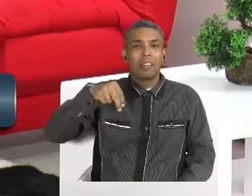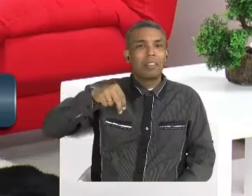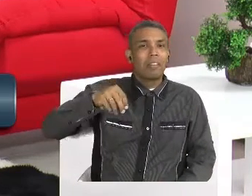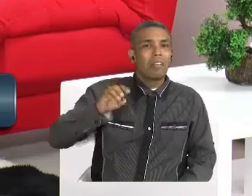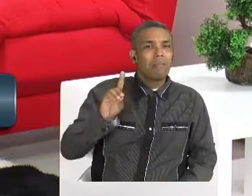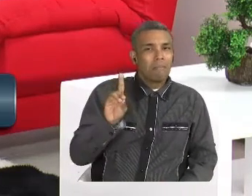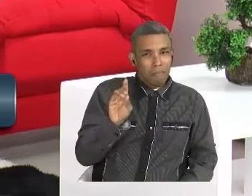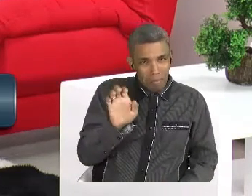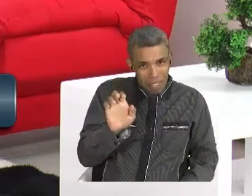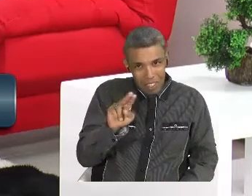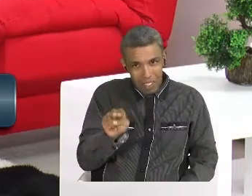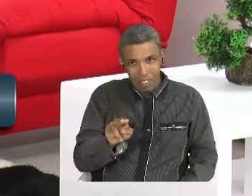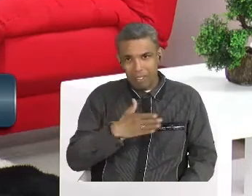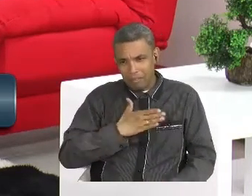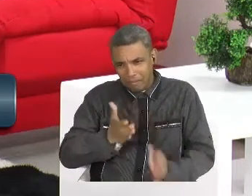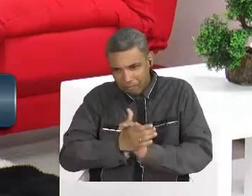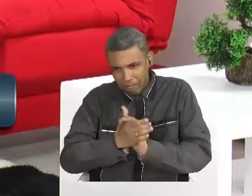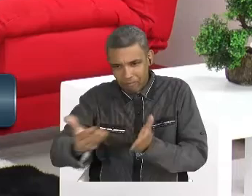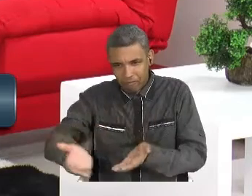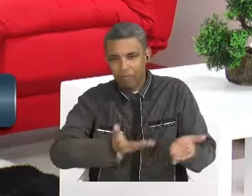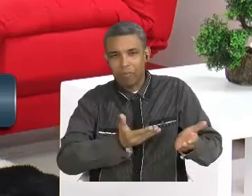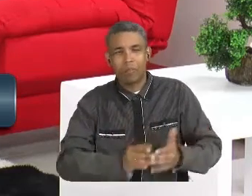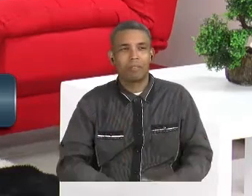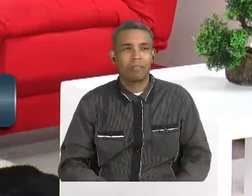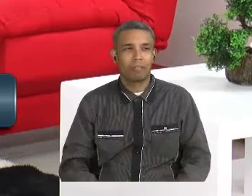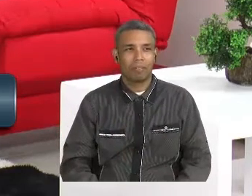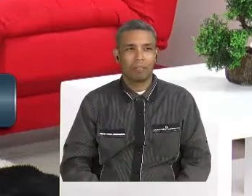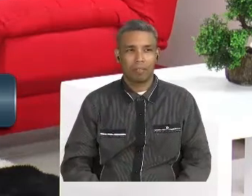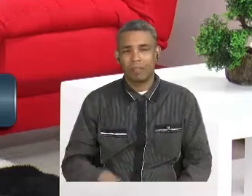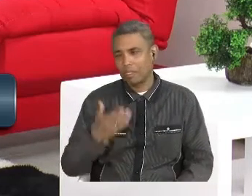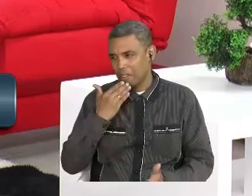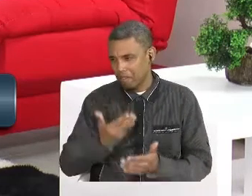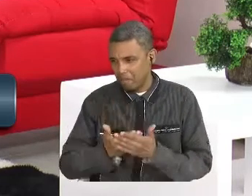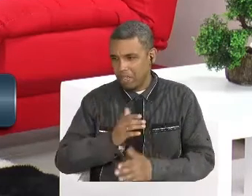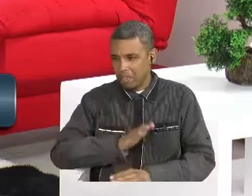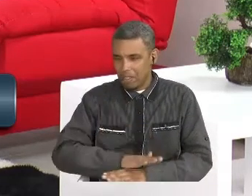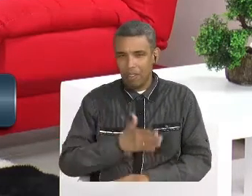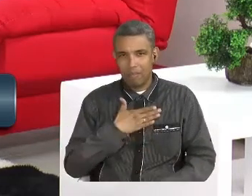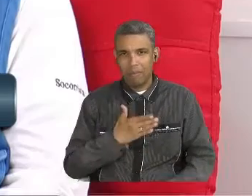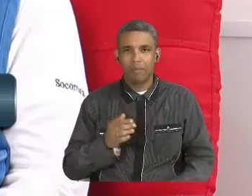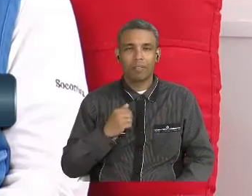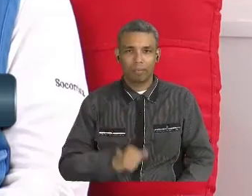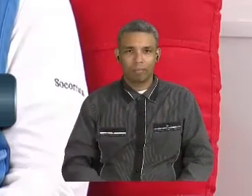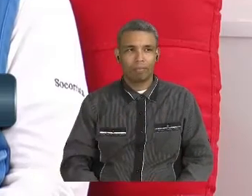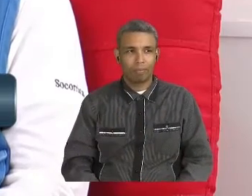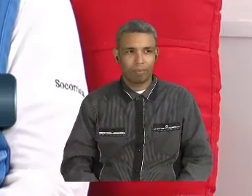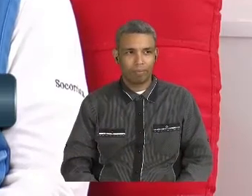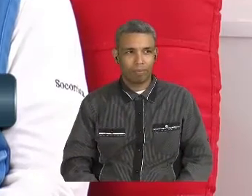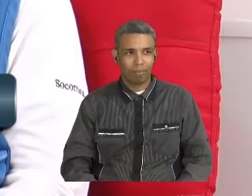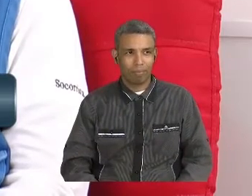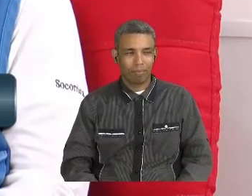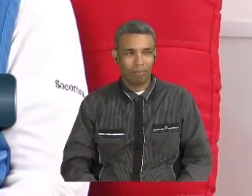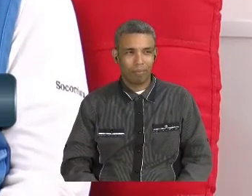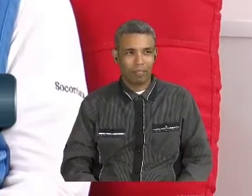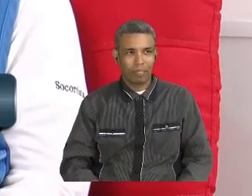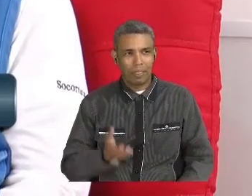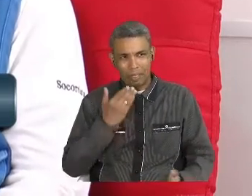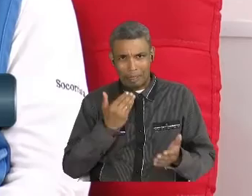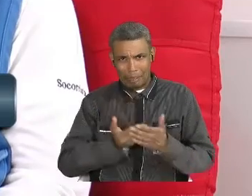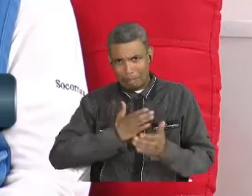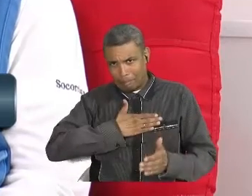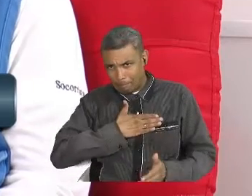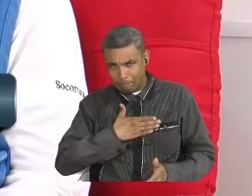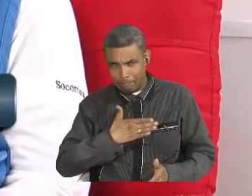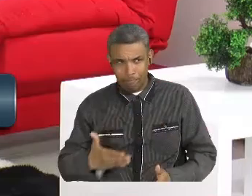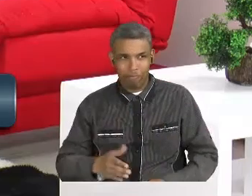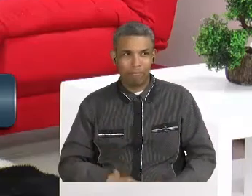Barranca Bermeja. Óscar, bienvenido a nuestro programa. Muy buenas tardes, gracias Isabel por invitarnos a su programa. Y de verdad que a disposición de